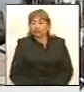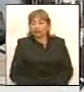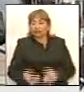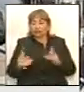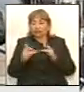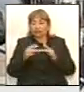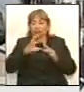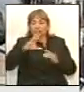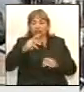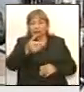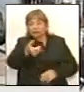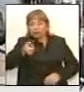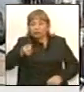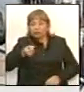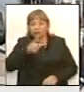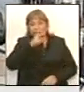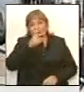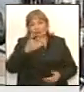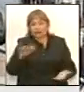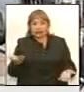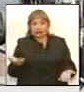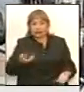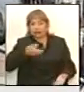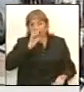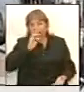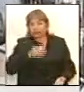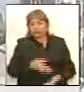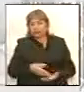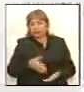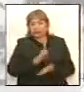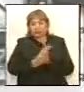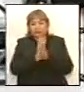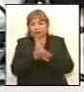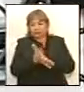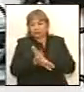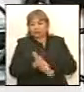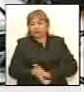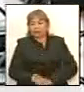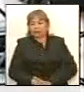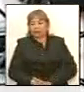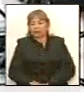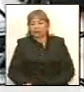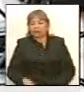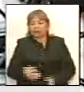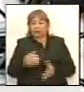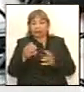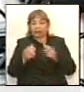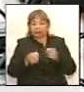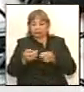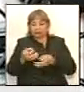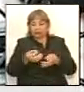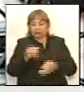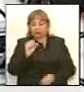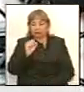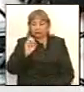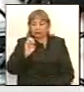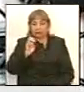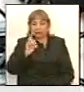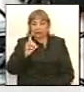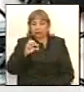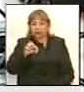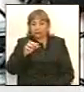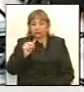conectándose, robando agua y tomando agua gratis. El gerente de proyectos de Sedapal, el ingeniero Pablo